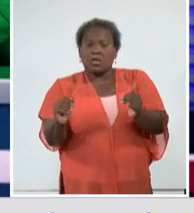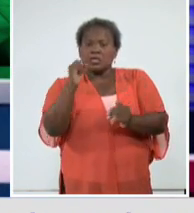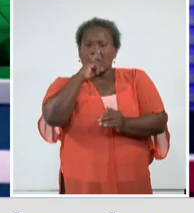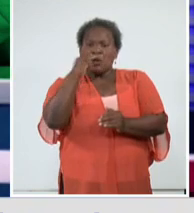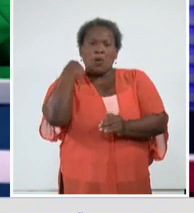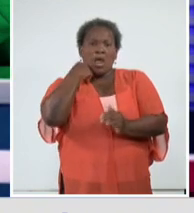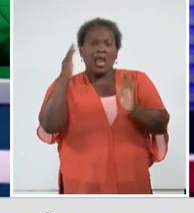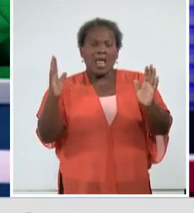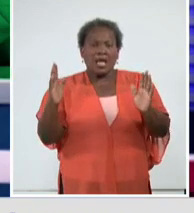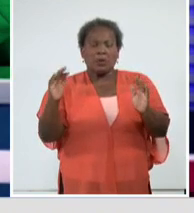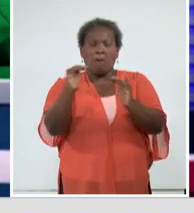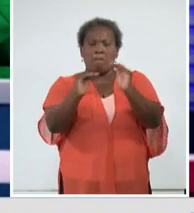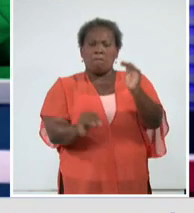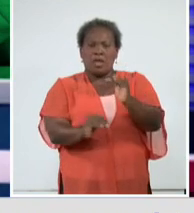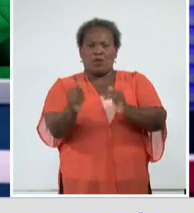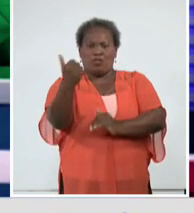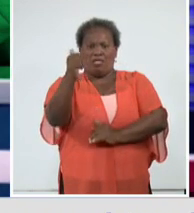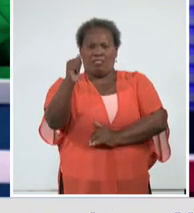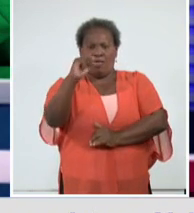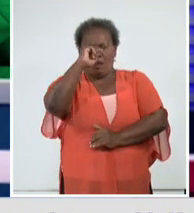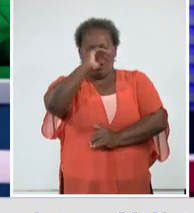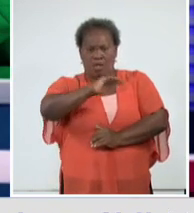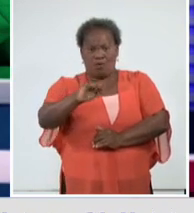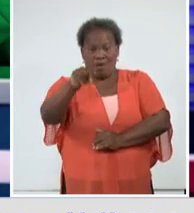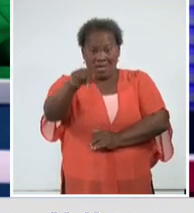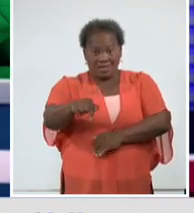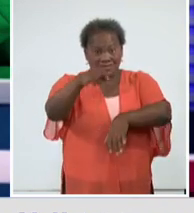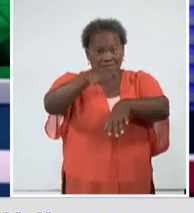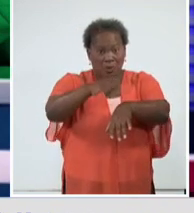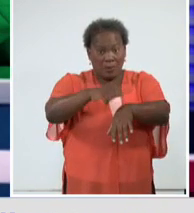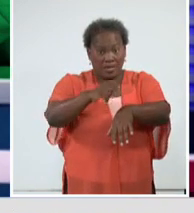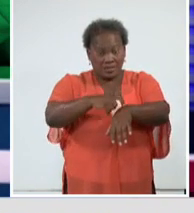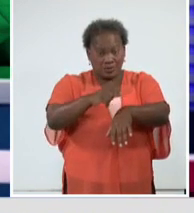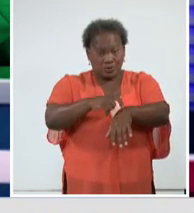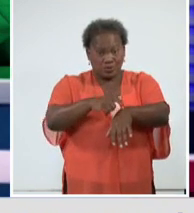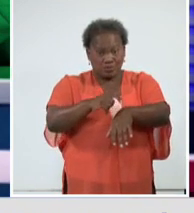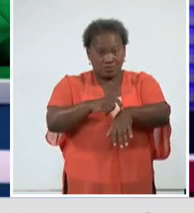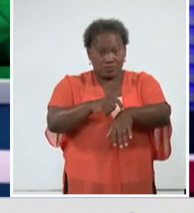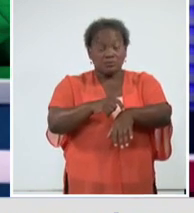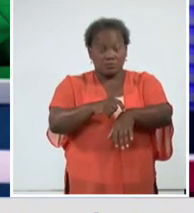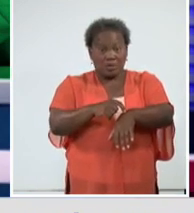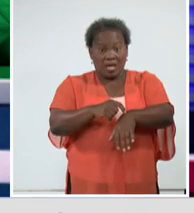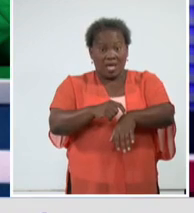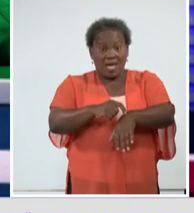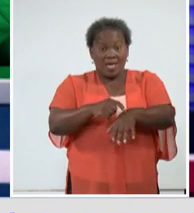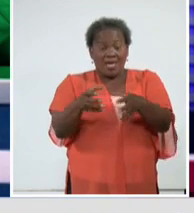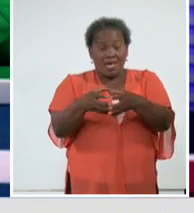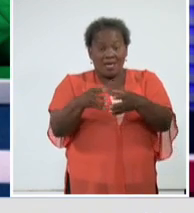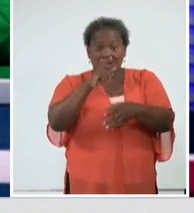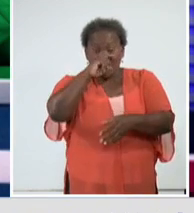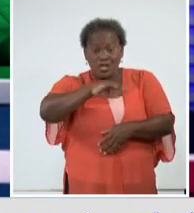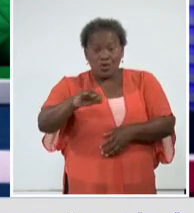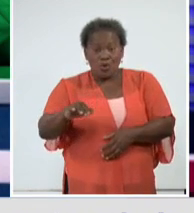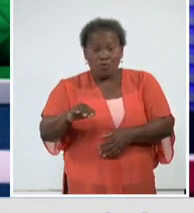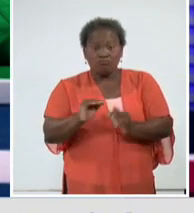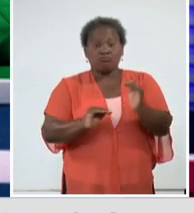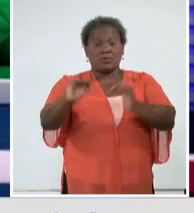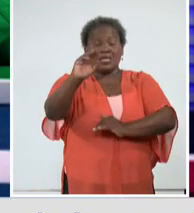de casos pediátricos. Y en este minuto están obviamente en un pico pandémico en la edad pediátrica. Sobrepasan los